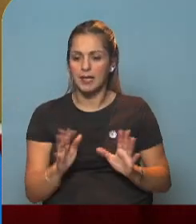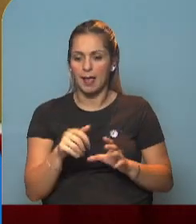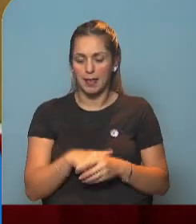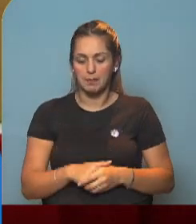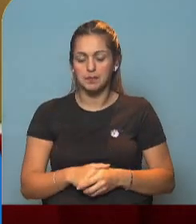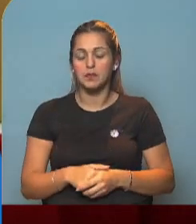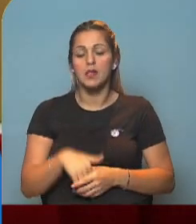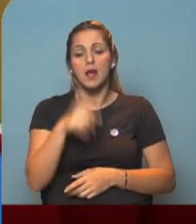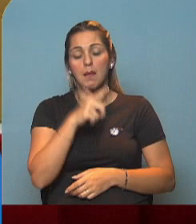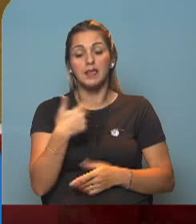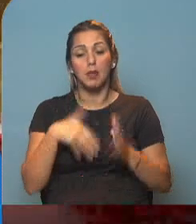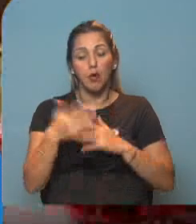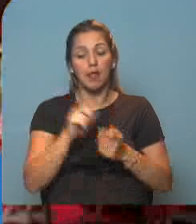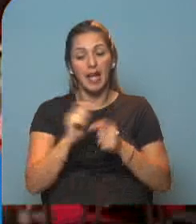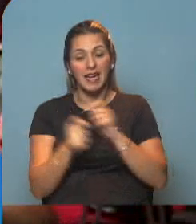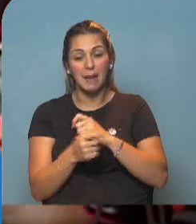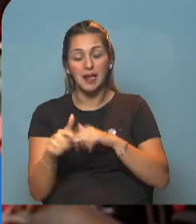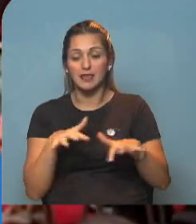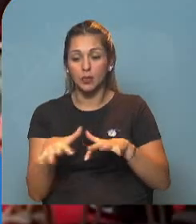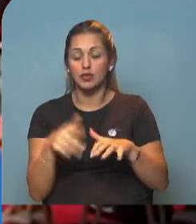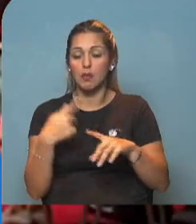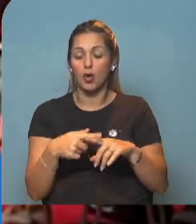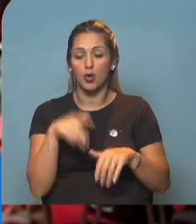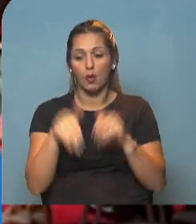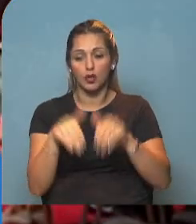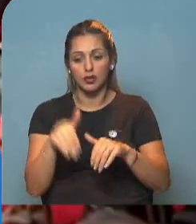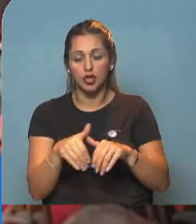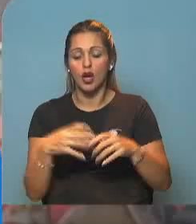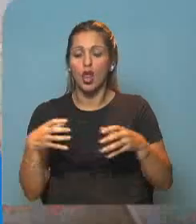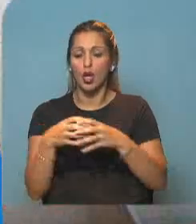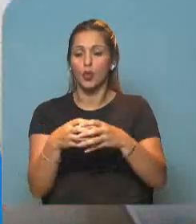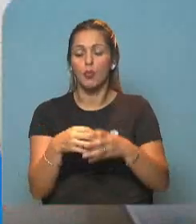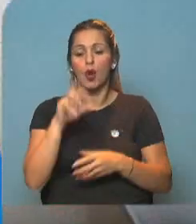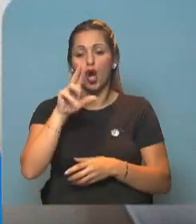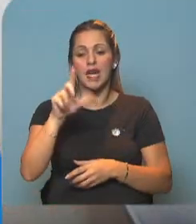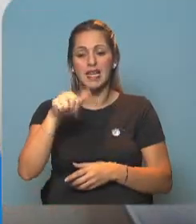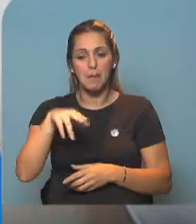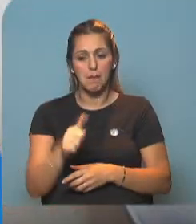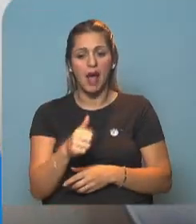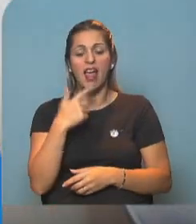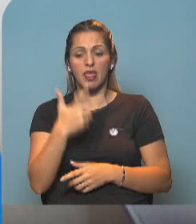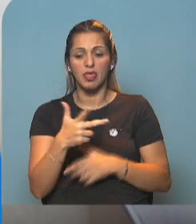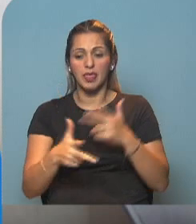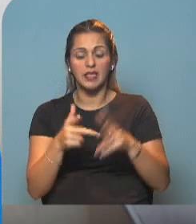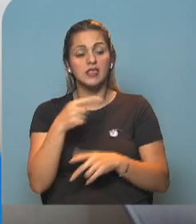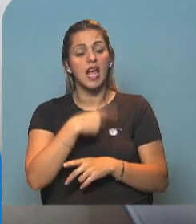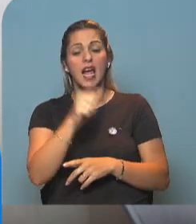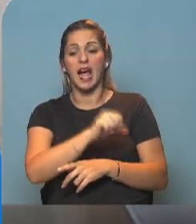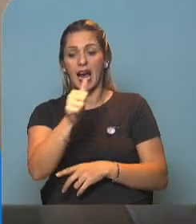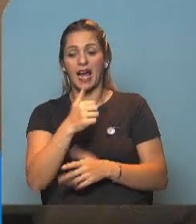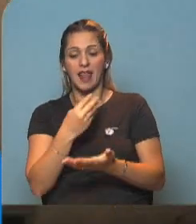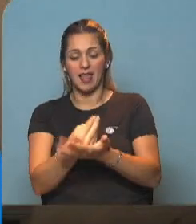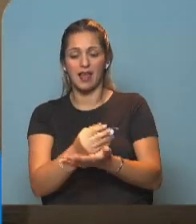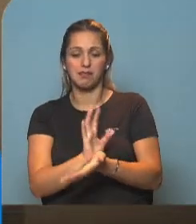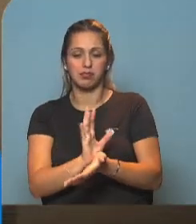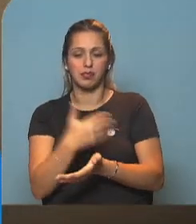Nada indica que cambie el clima postelectoral. El Grupo de Lima declaró que no reconoce el triunfo de Maduro. También